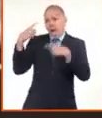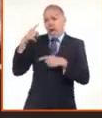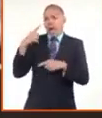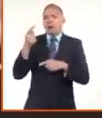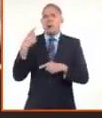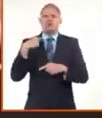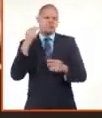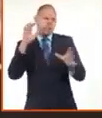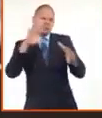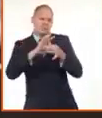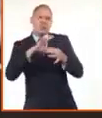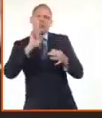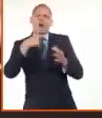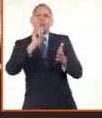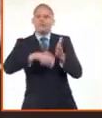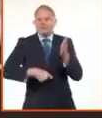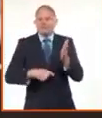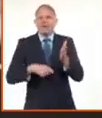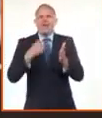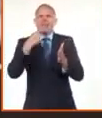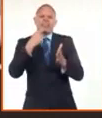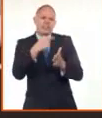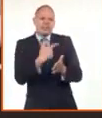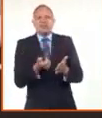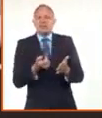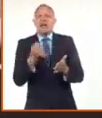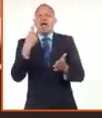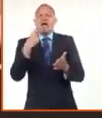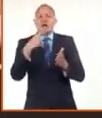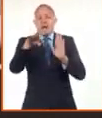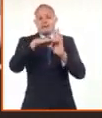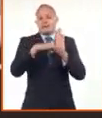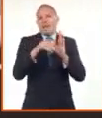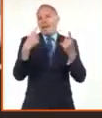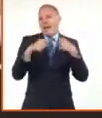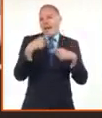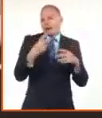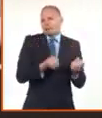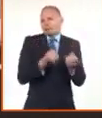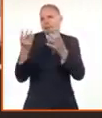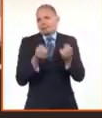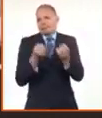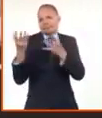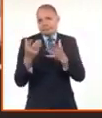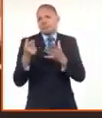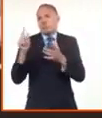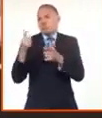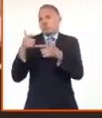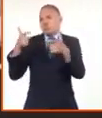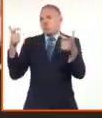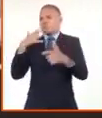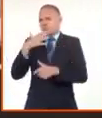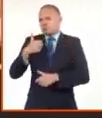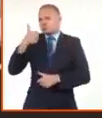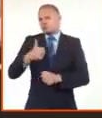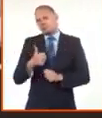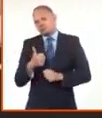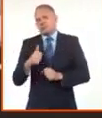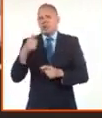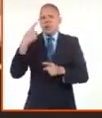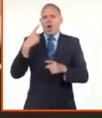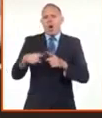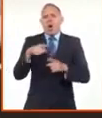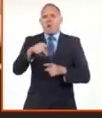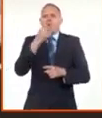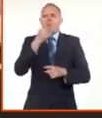staff augmentation, aumento de personal, para el desarrollo de sus propios productos o servicios. Nosotros tenemos otros productos también de valor exportable